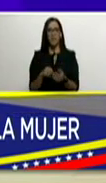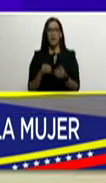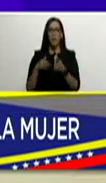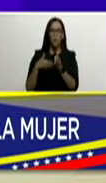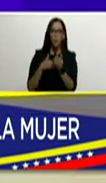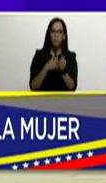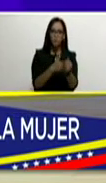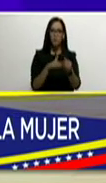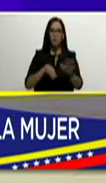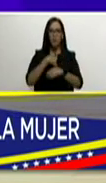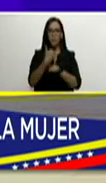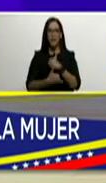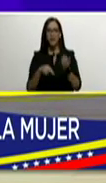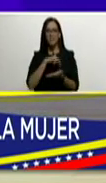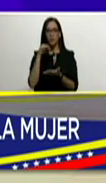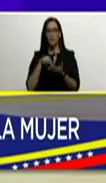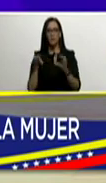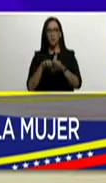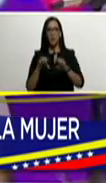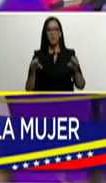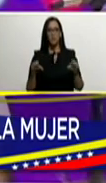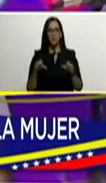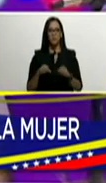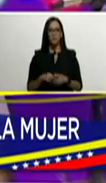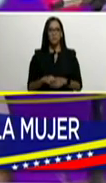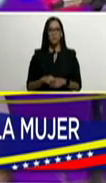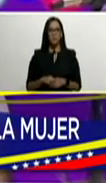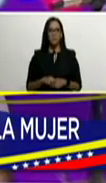conducir el Plan Nacional de Educación